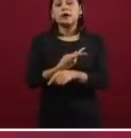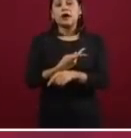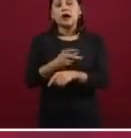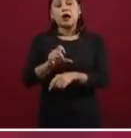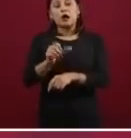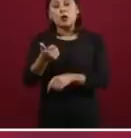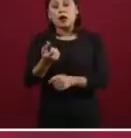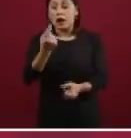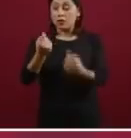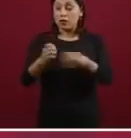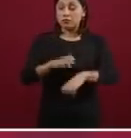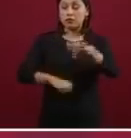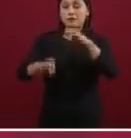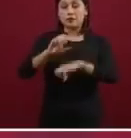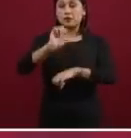sobornaban